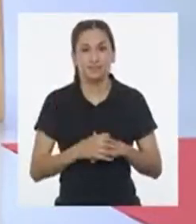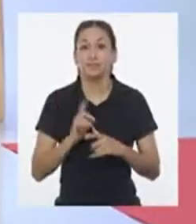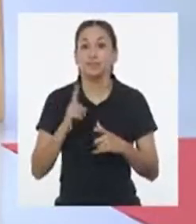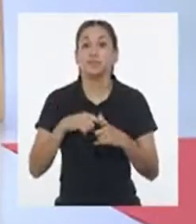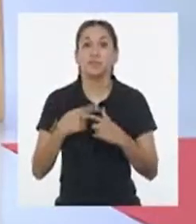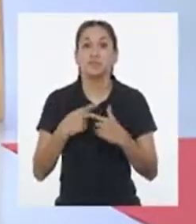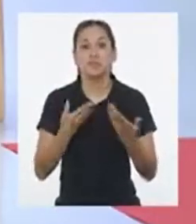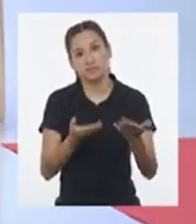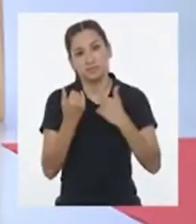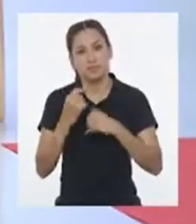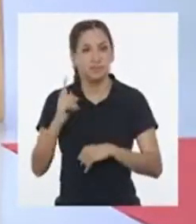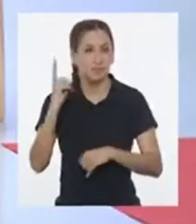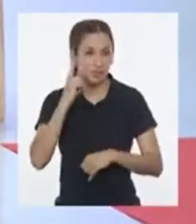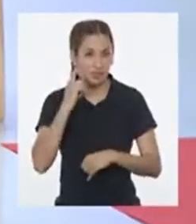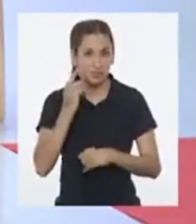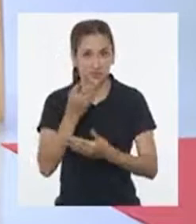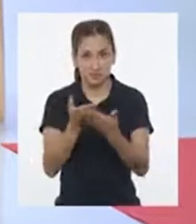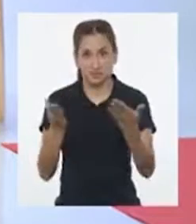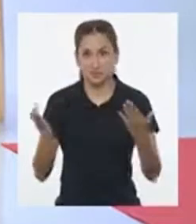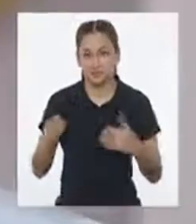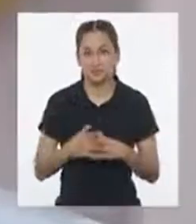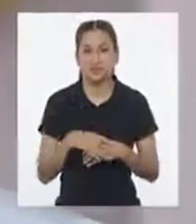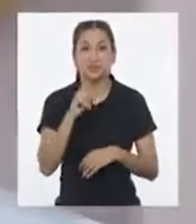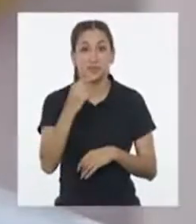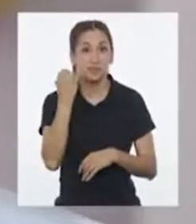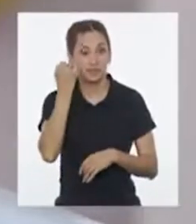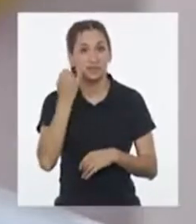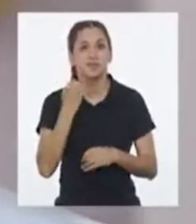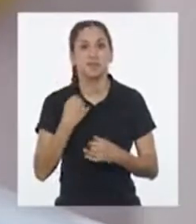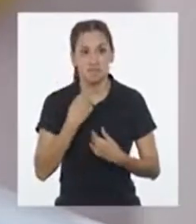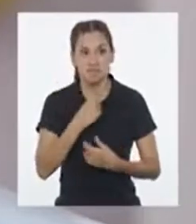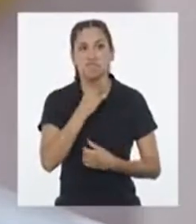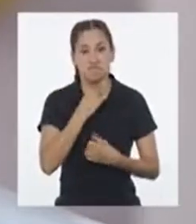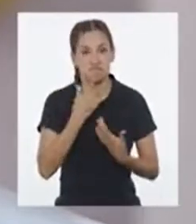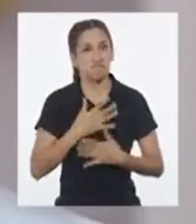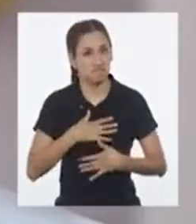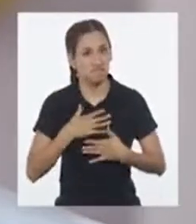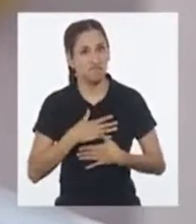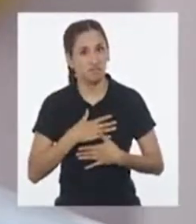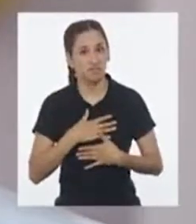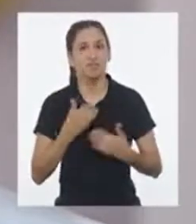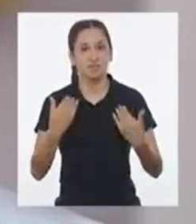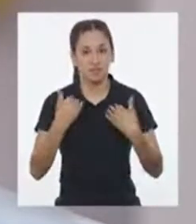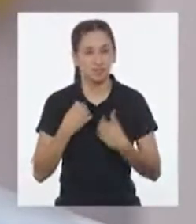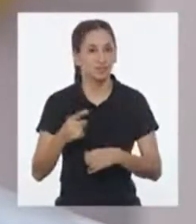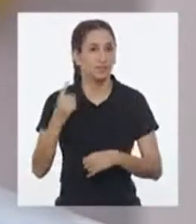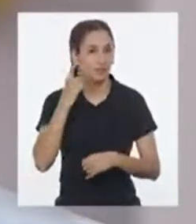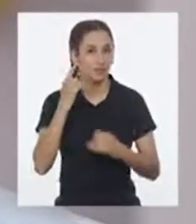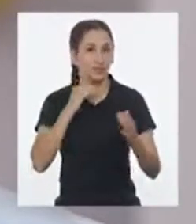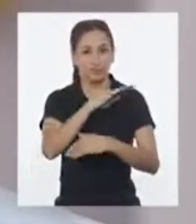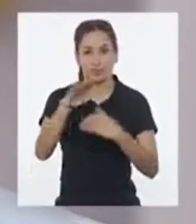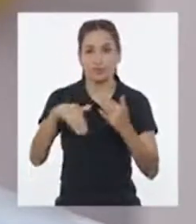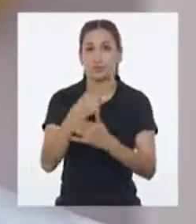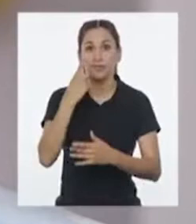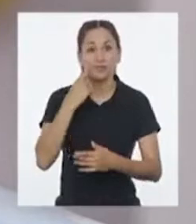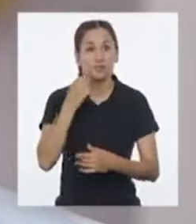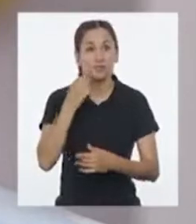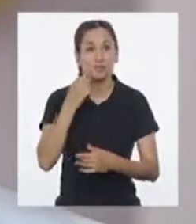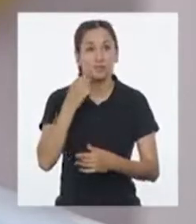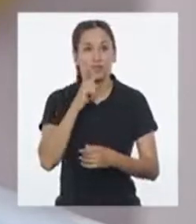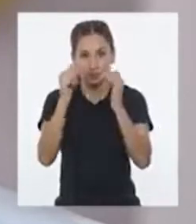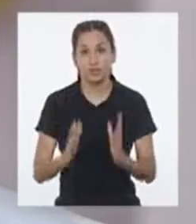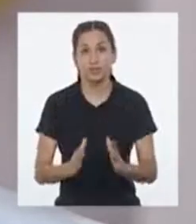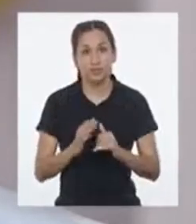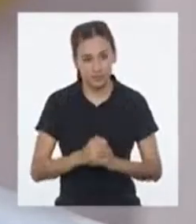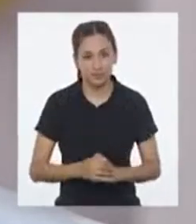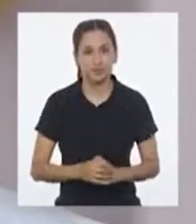idea! Entonces, pasemos a escucharlos. Esa idea me agrada. Quiero escuchar a todas y